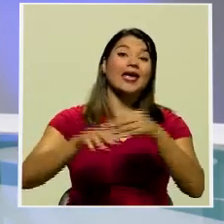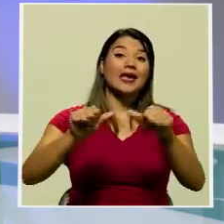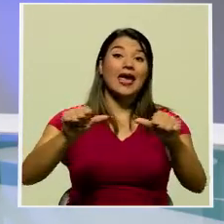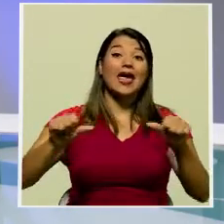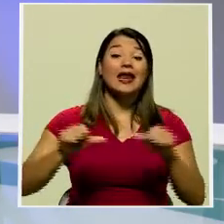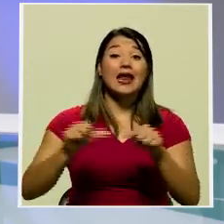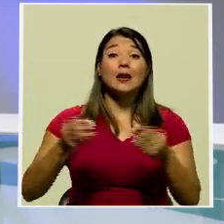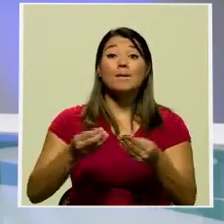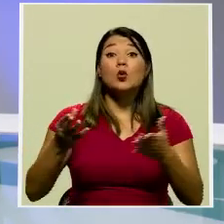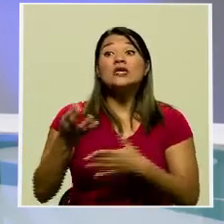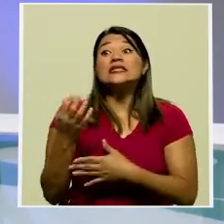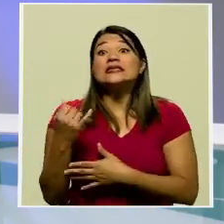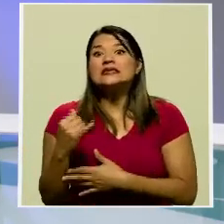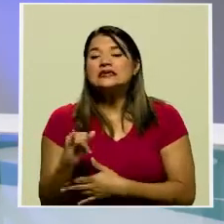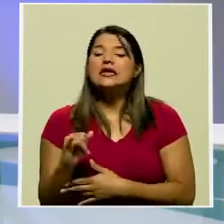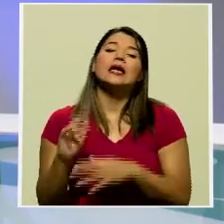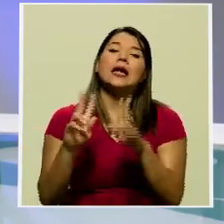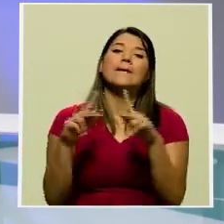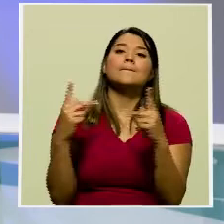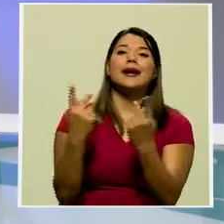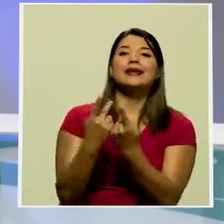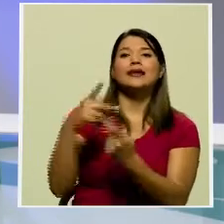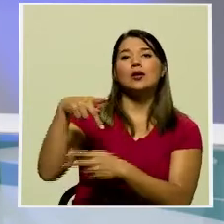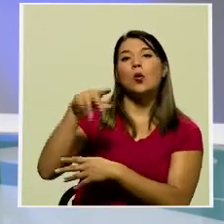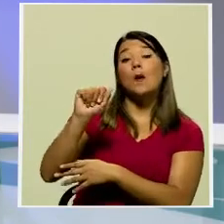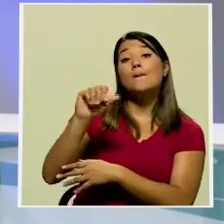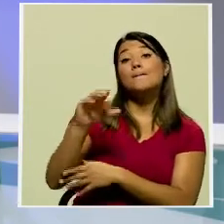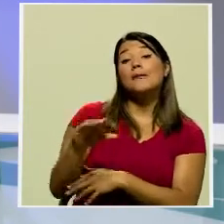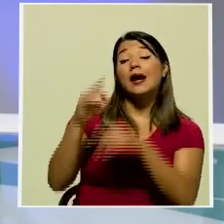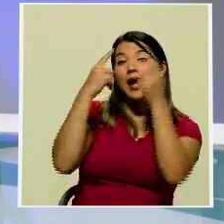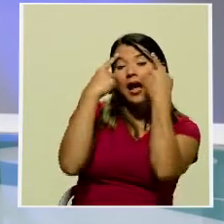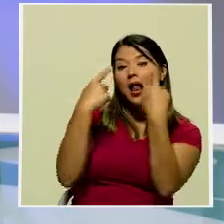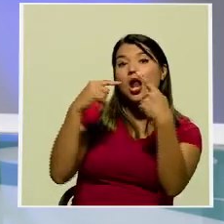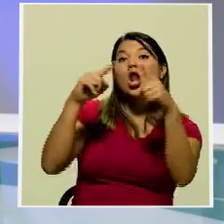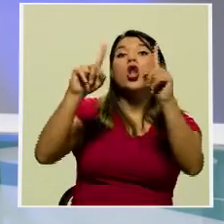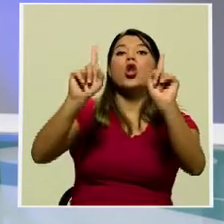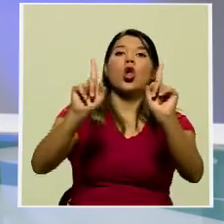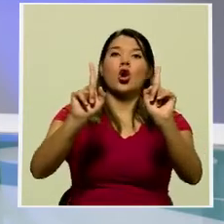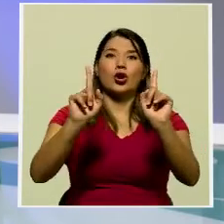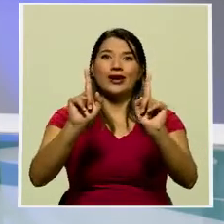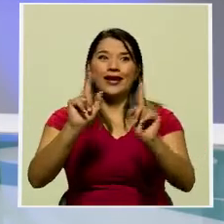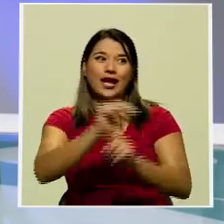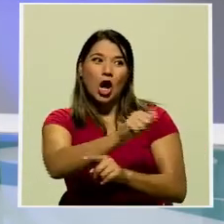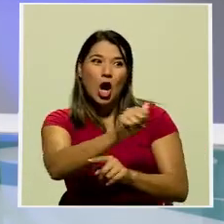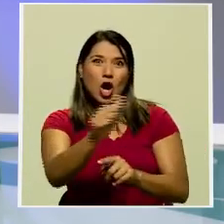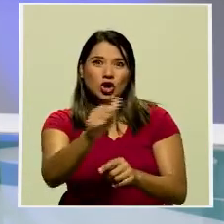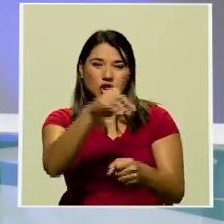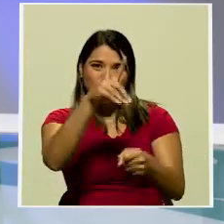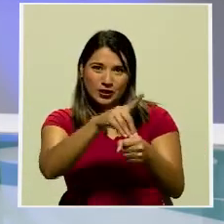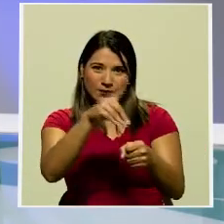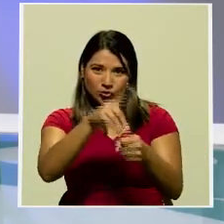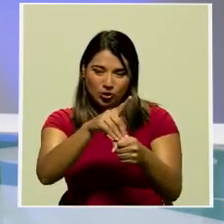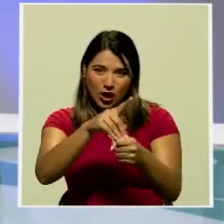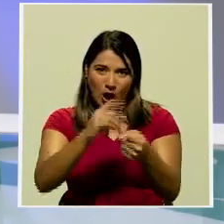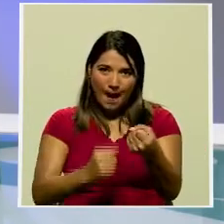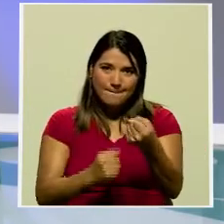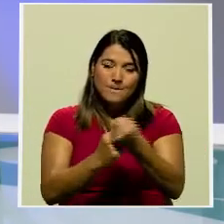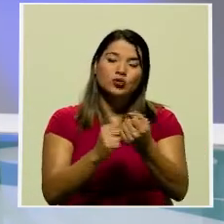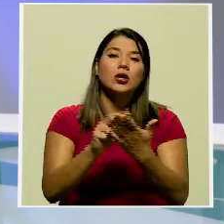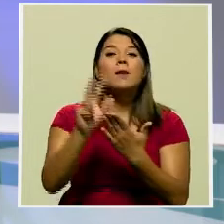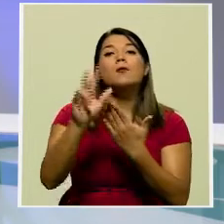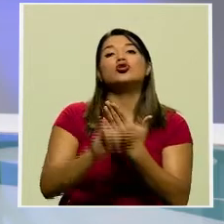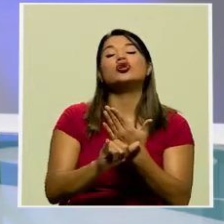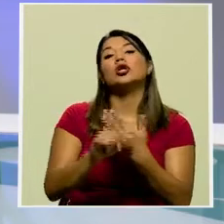la fracción oficialista logra convencer al resto de los diputados para modificar el proyecto de